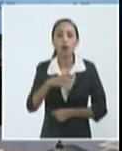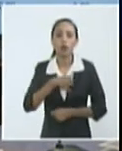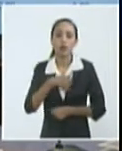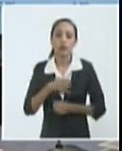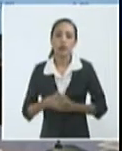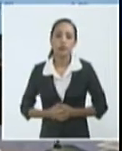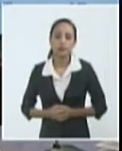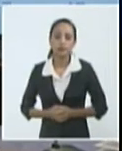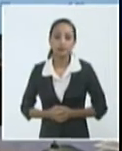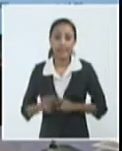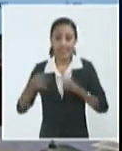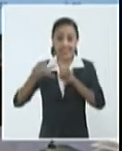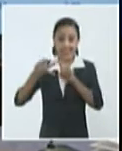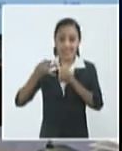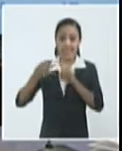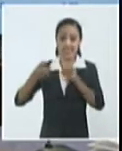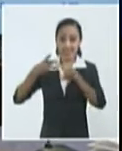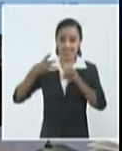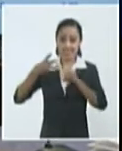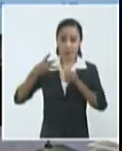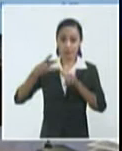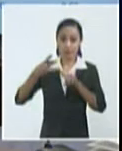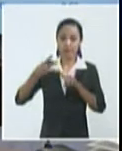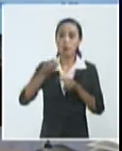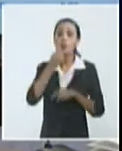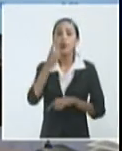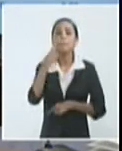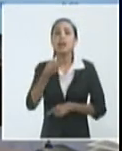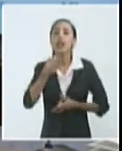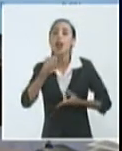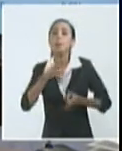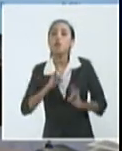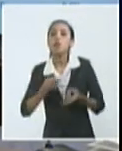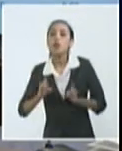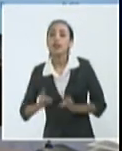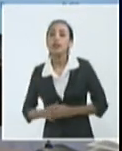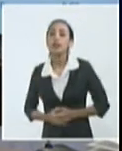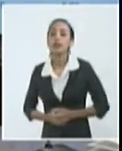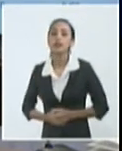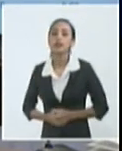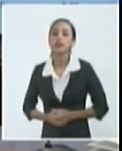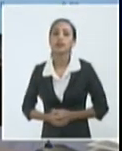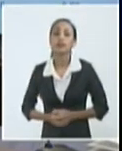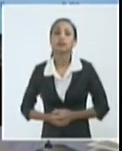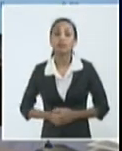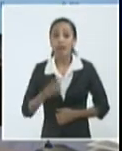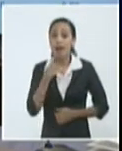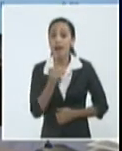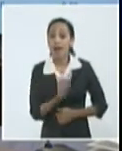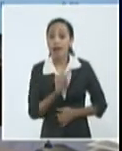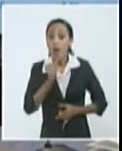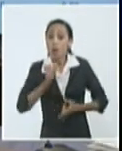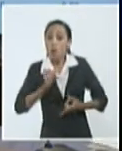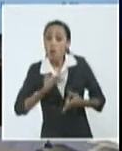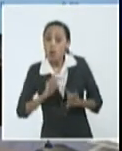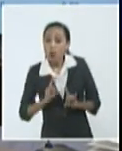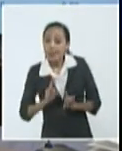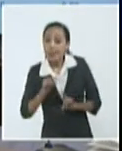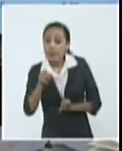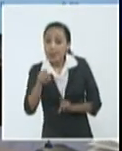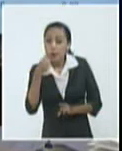tercer indicador es la letalidad, o sea, los fallecimientos en